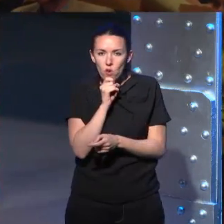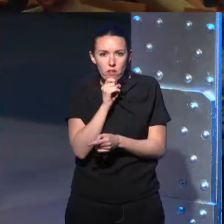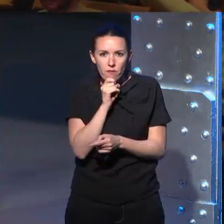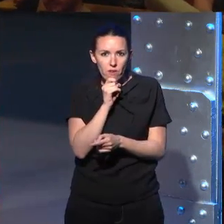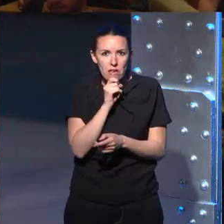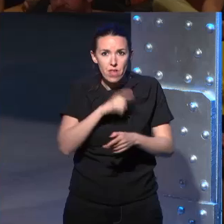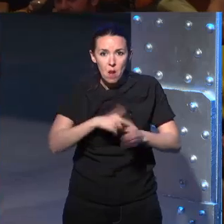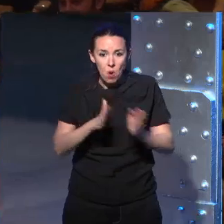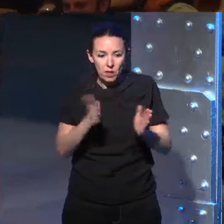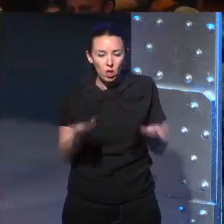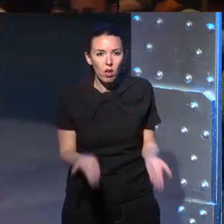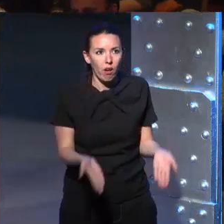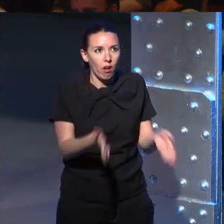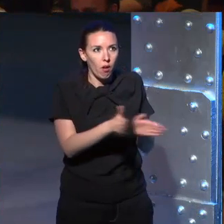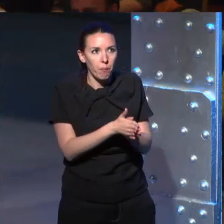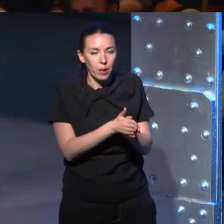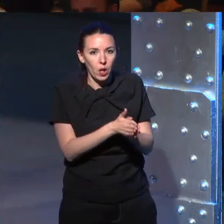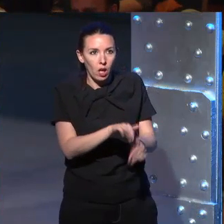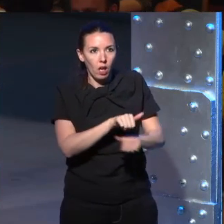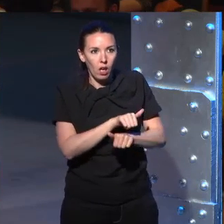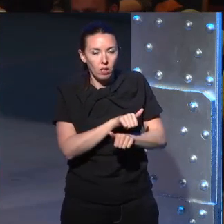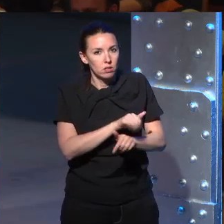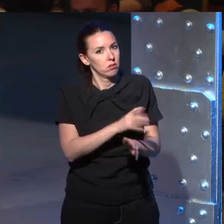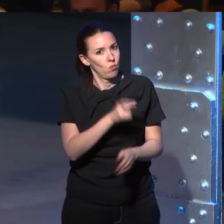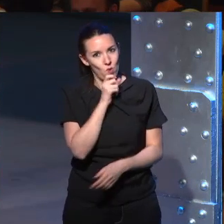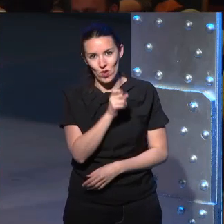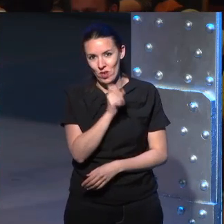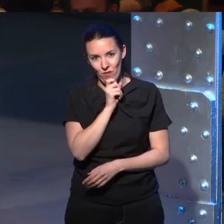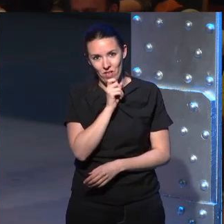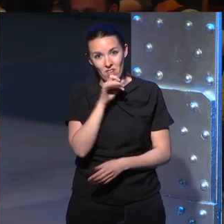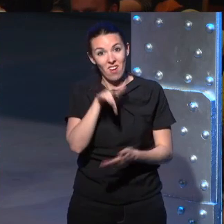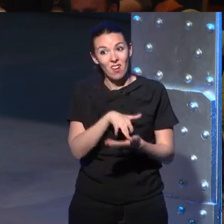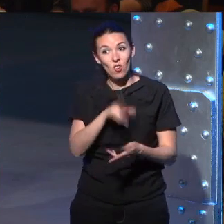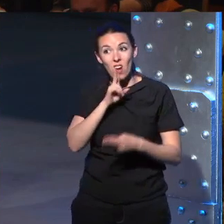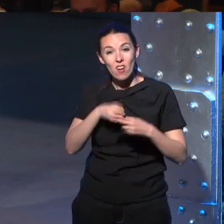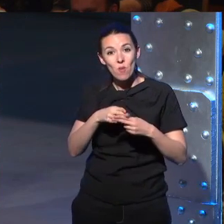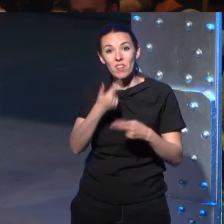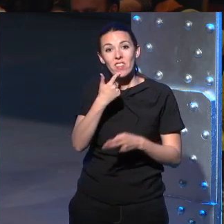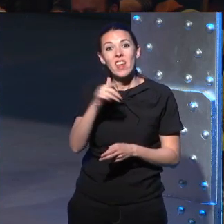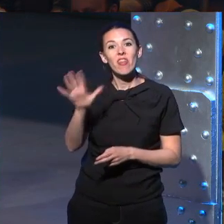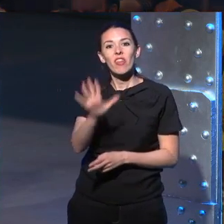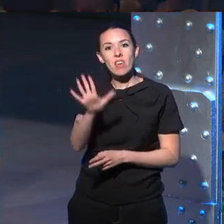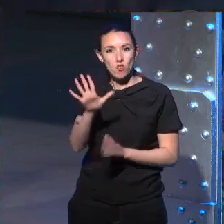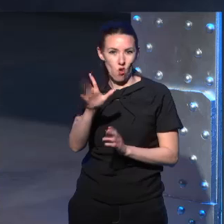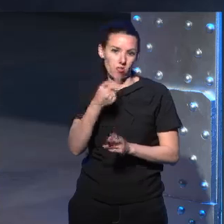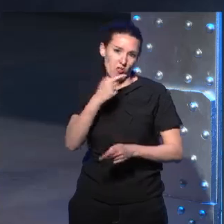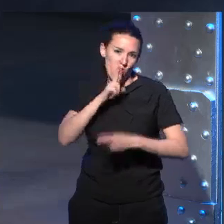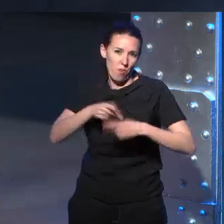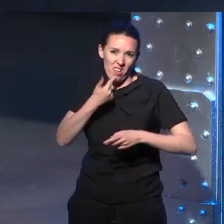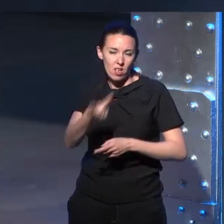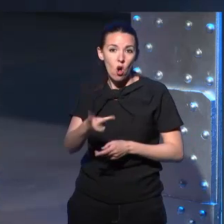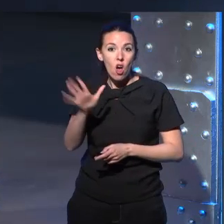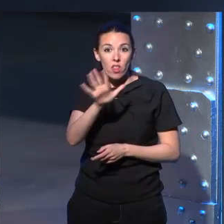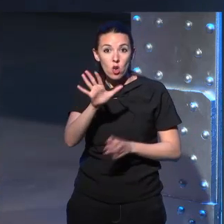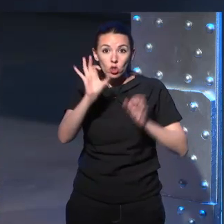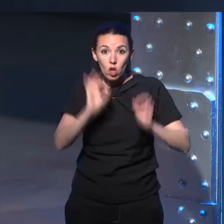momento de dejar las aventuras de Juan Guillermo, también apodado Cinco, un chico al que la vida coloca desde